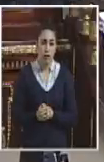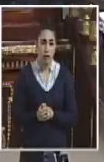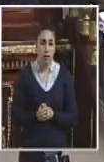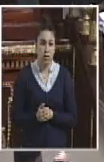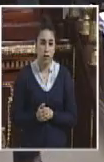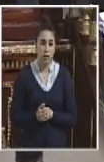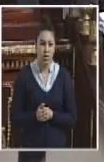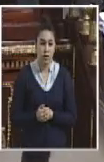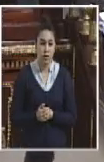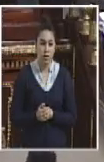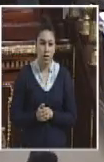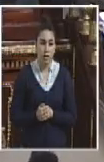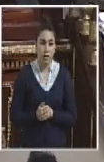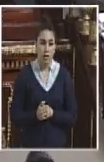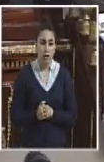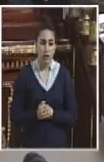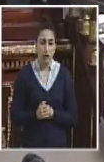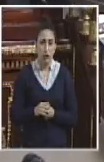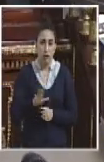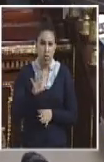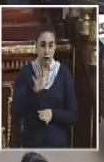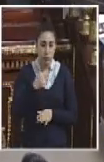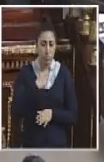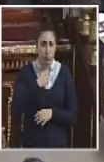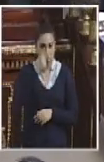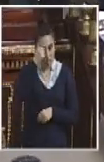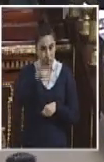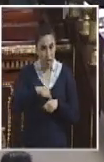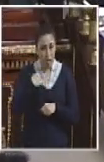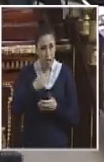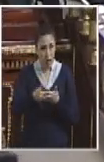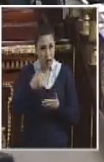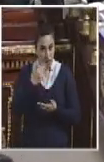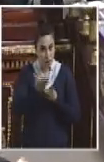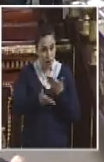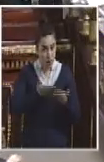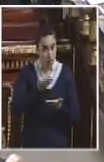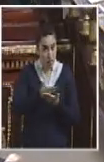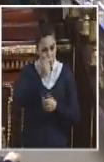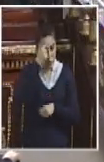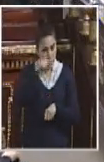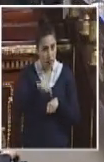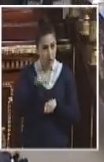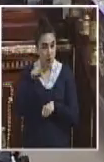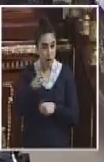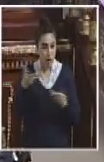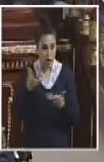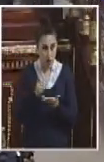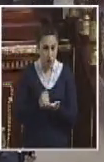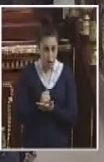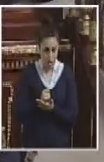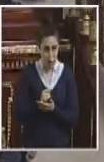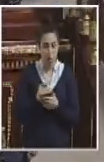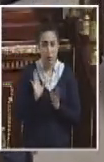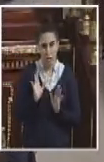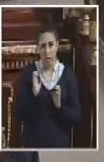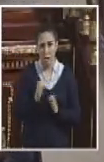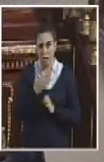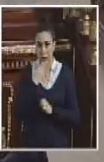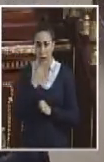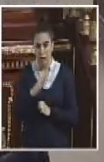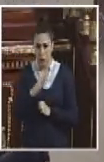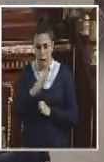reitero lo de mi solicitud. Creo que usted ha tomado la decisión, pero quiero